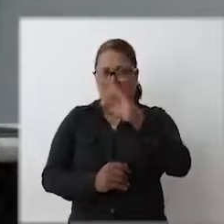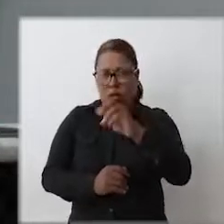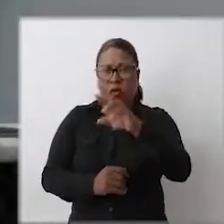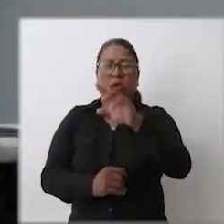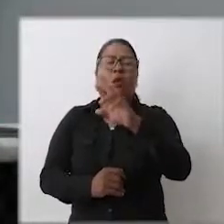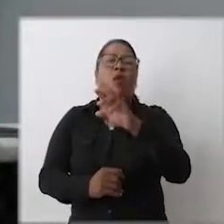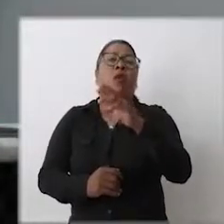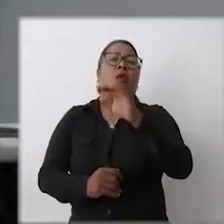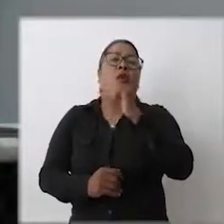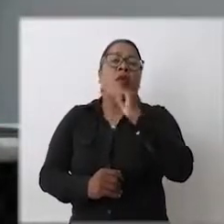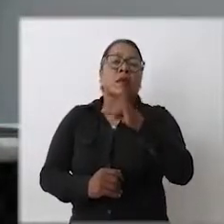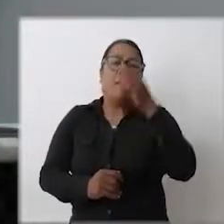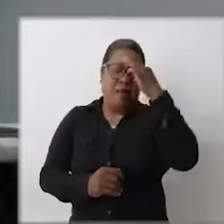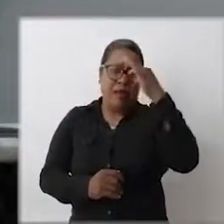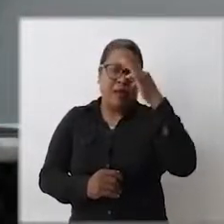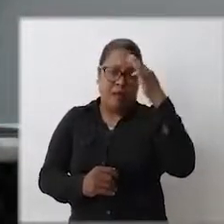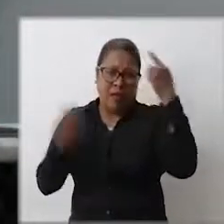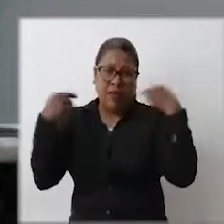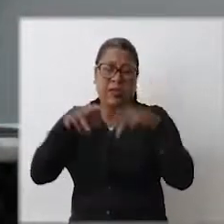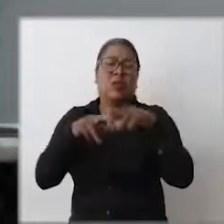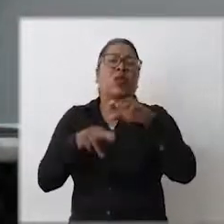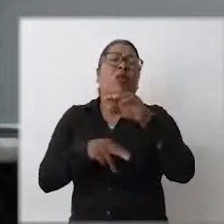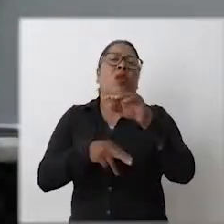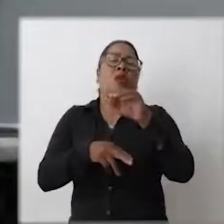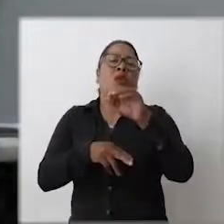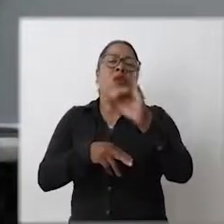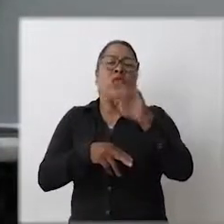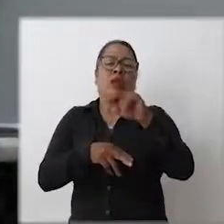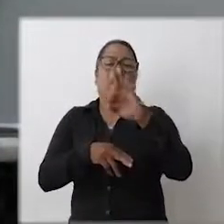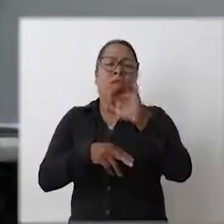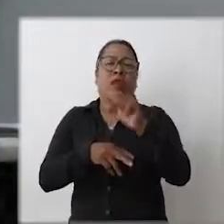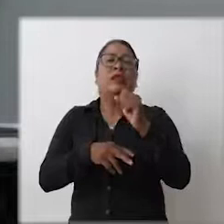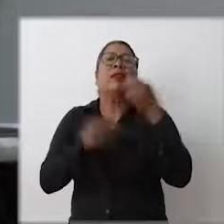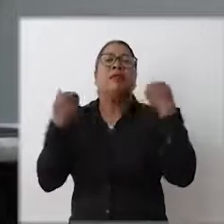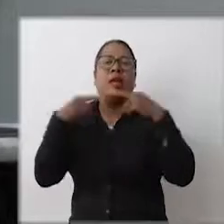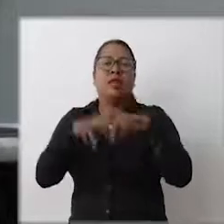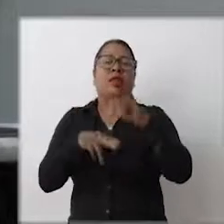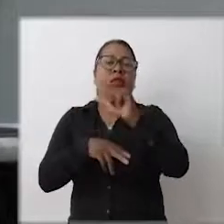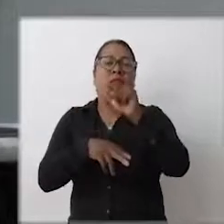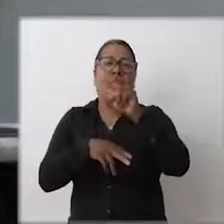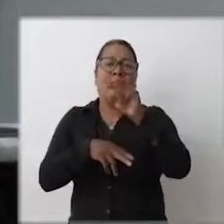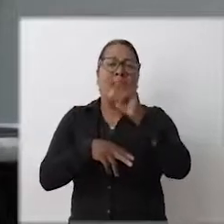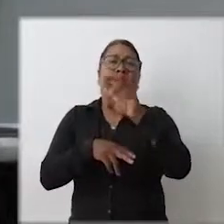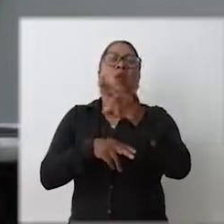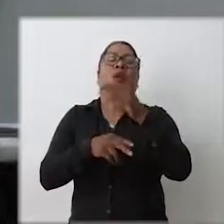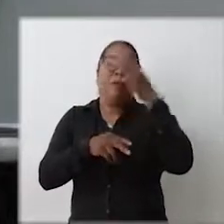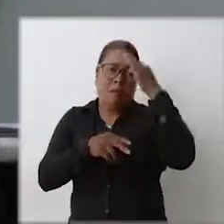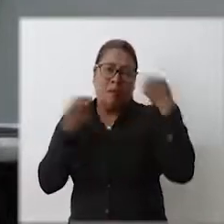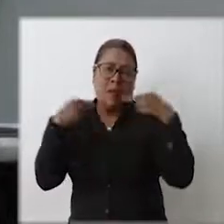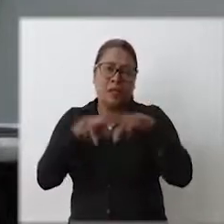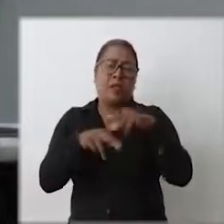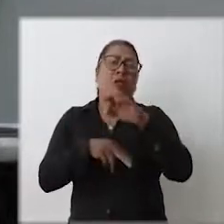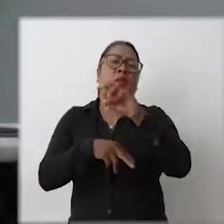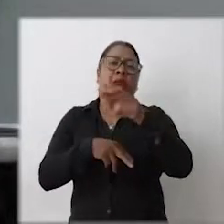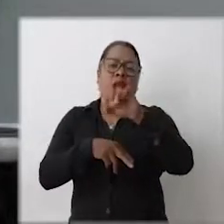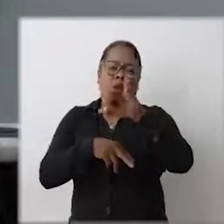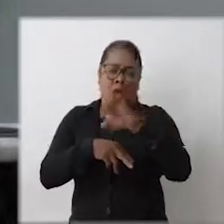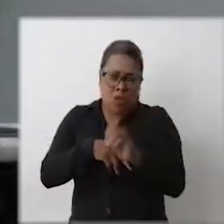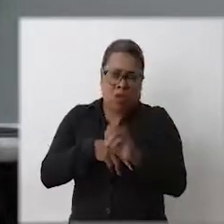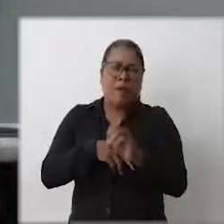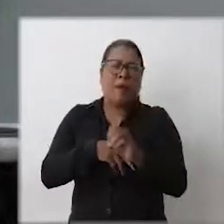arquitecta Minerva Cortés Soto, la doctora Selene del Carmen García Jiménez, el maestro Guillermo García